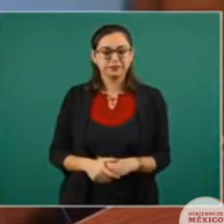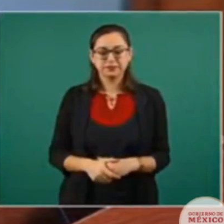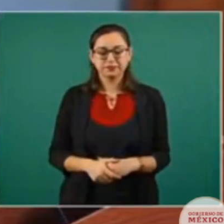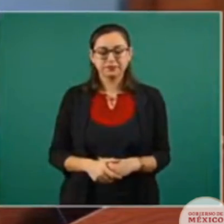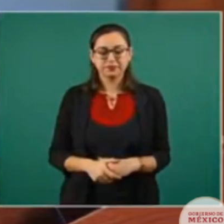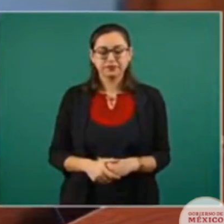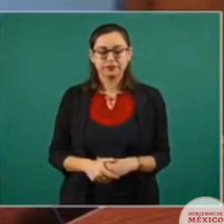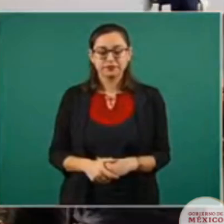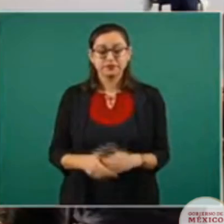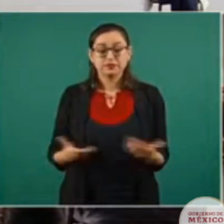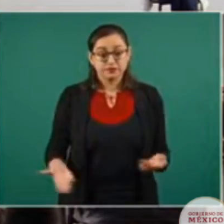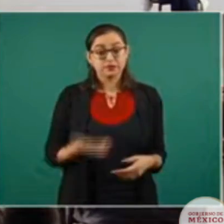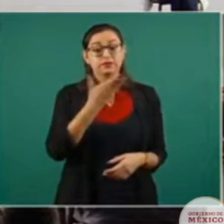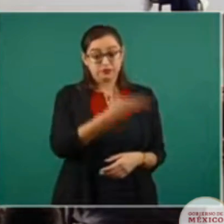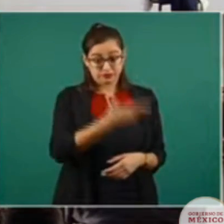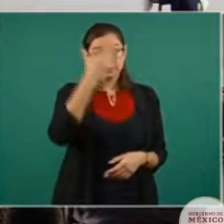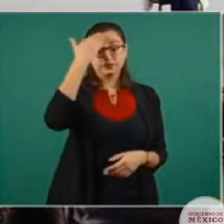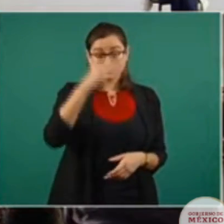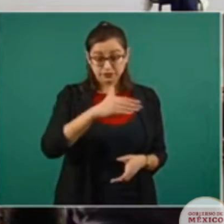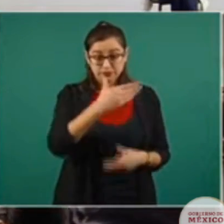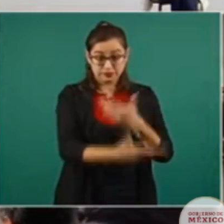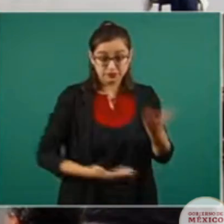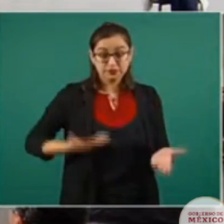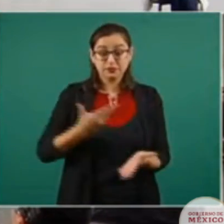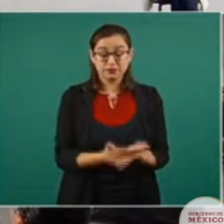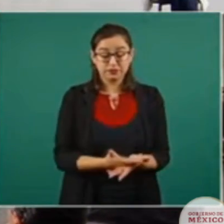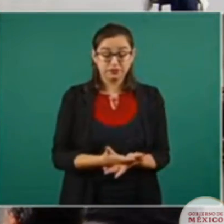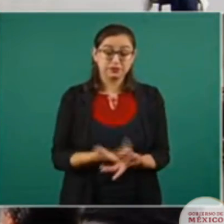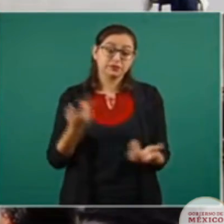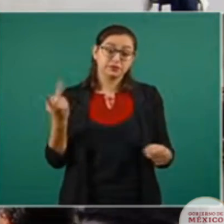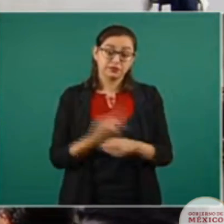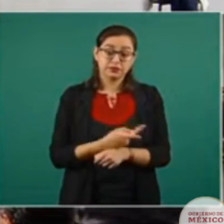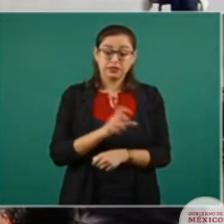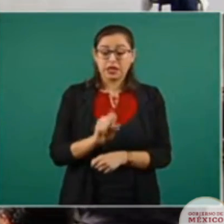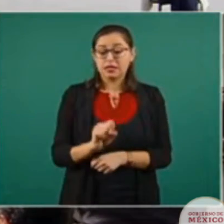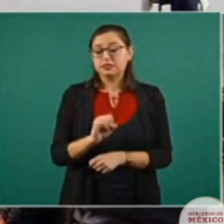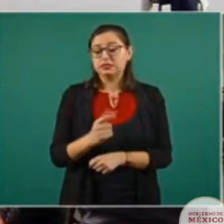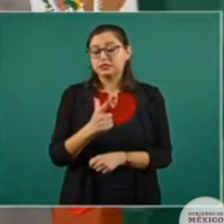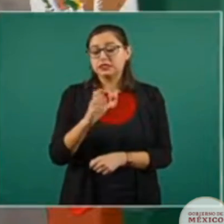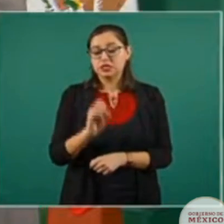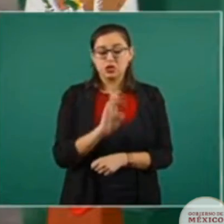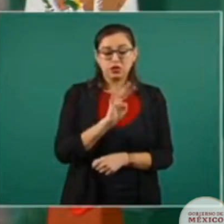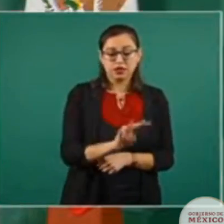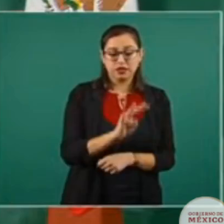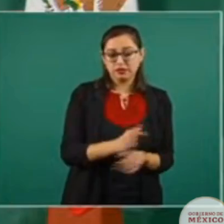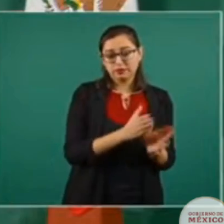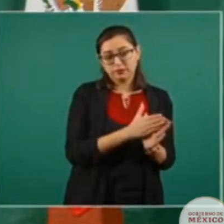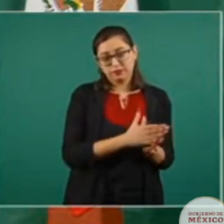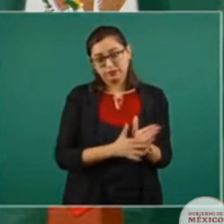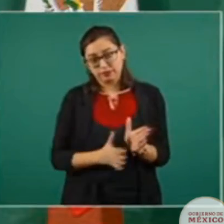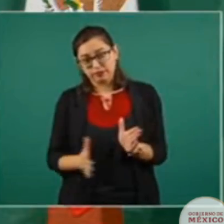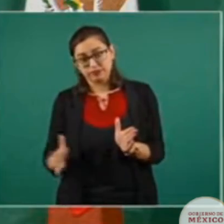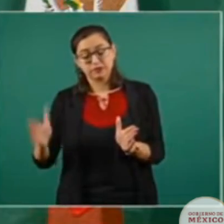es de su conocimiento, señor, desde el siglo XIX, la política exterior de México se ha caracterizado